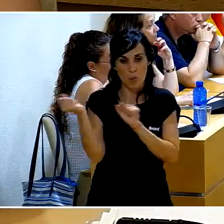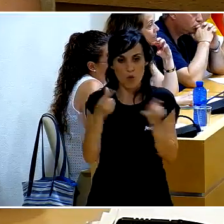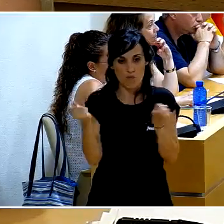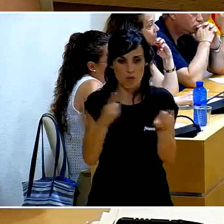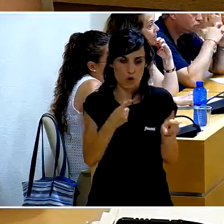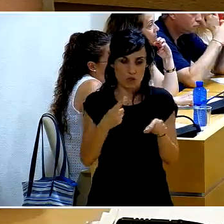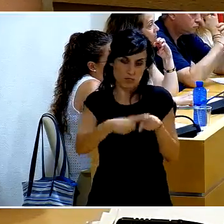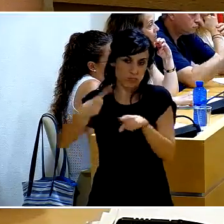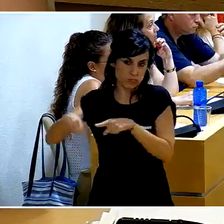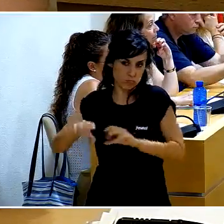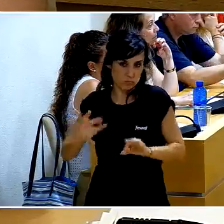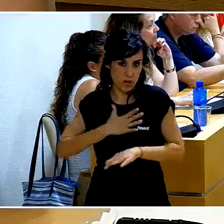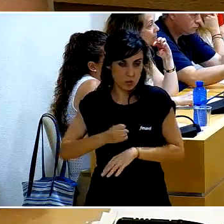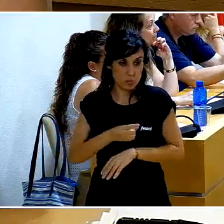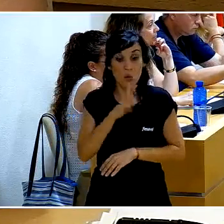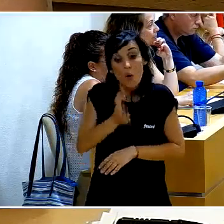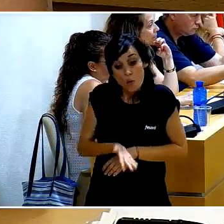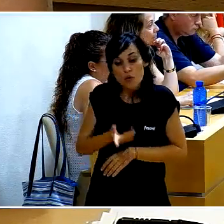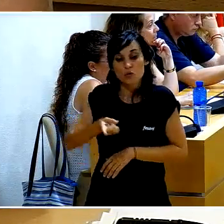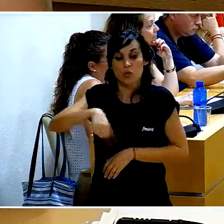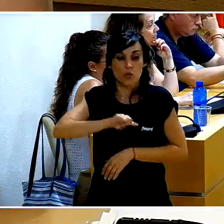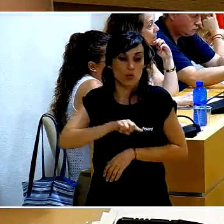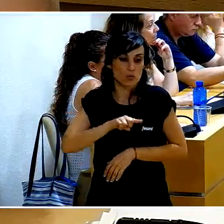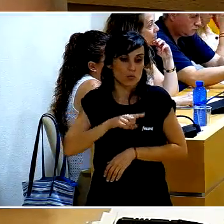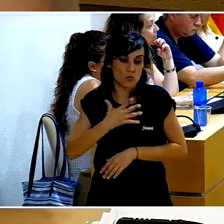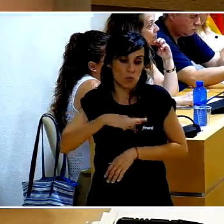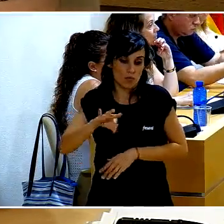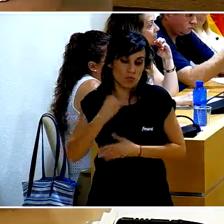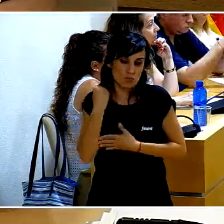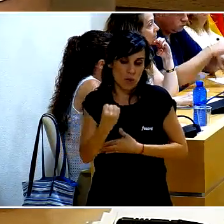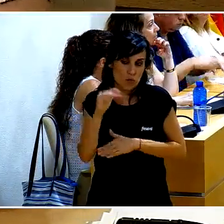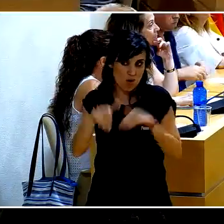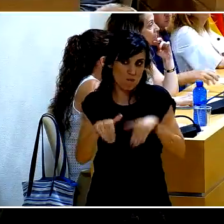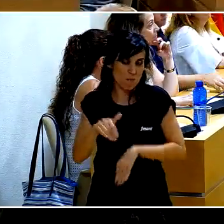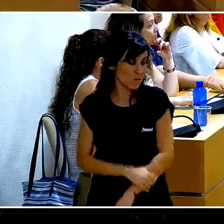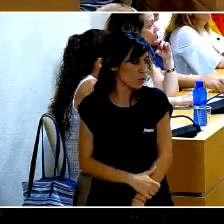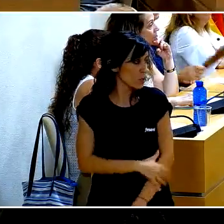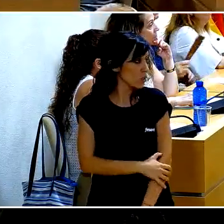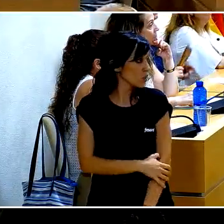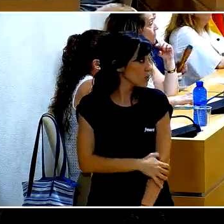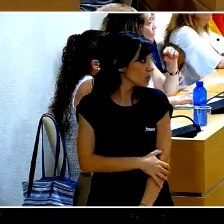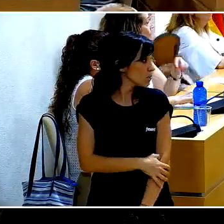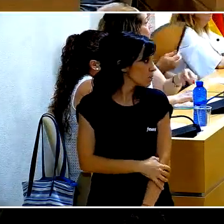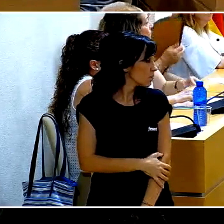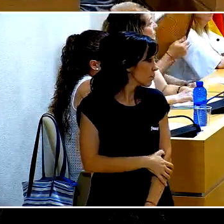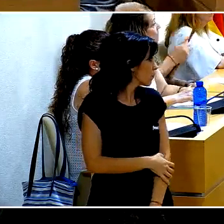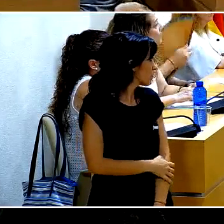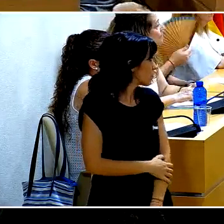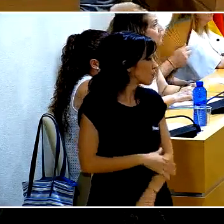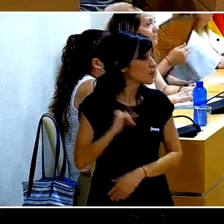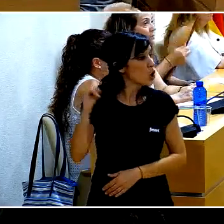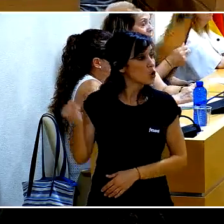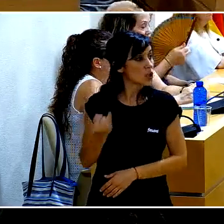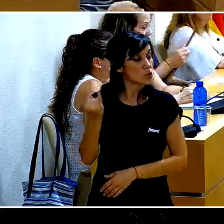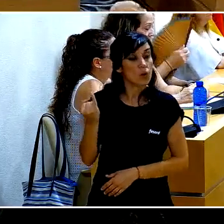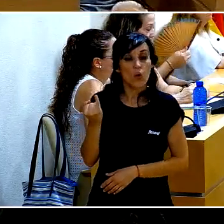que tiene el ayuntamiento. Por lo tanto, evidentemente, podeu votar a favor. Gracias. Muchas gracias, Teresa. José Antonio, Salvador,